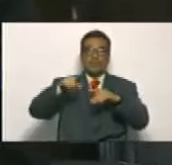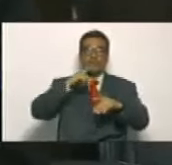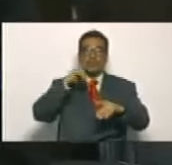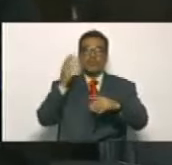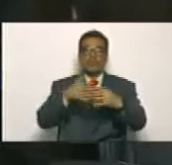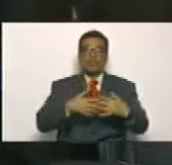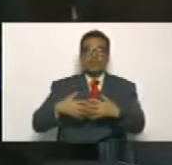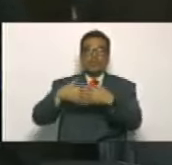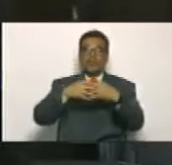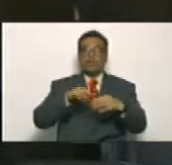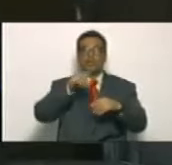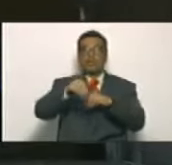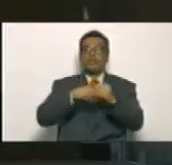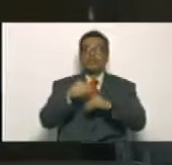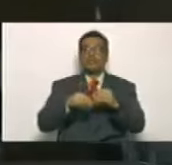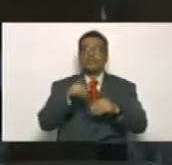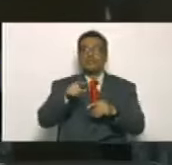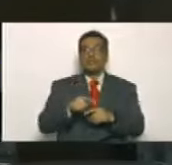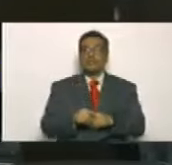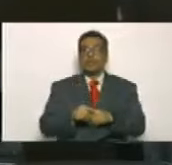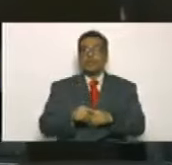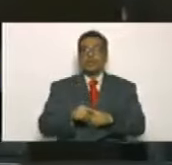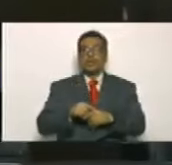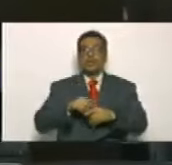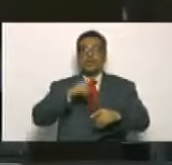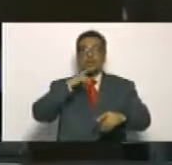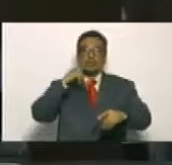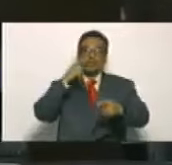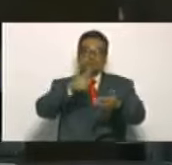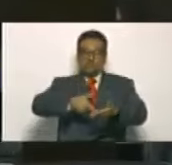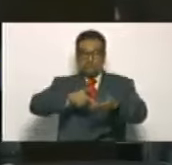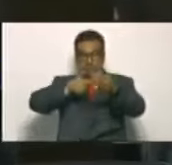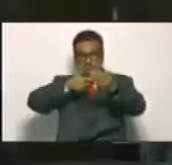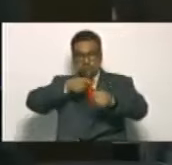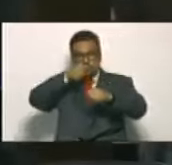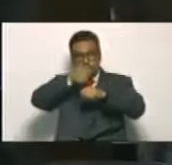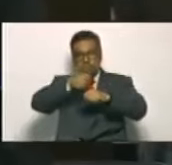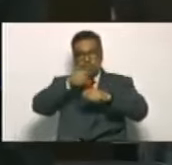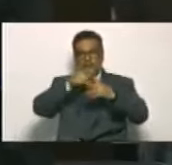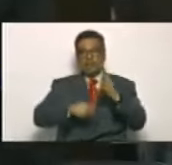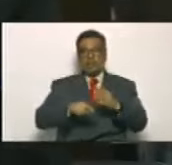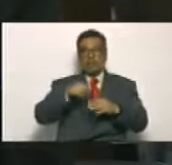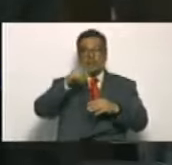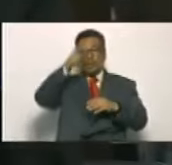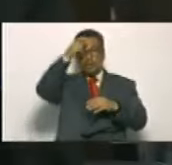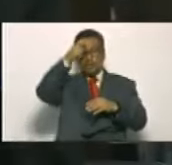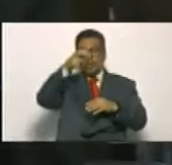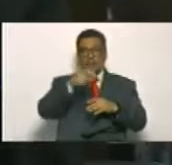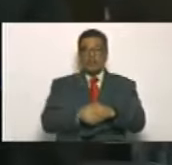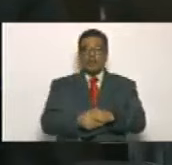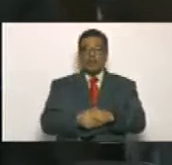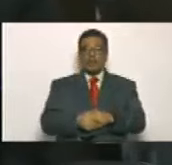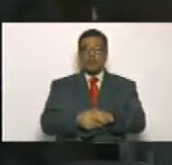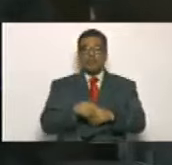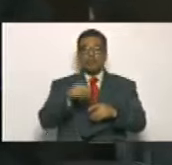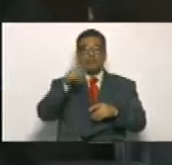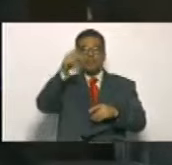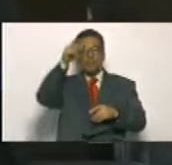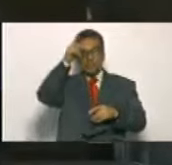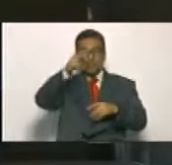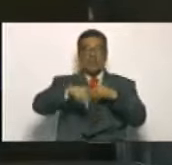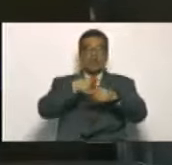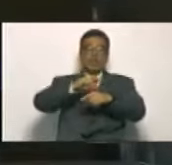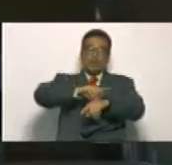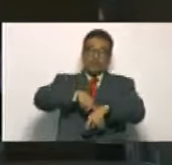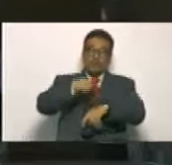oligarquía, por lo cual fue cobardemente fusilado en Tucupido, Estado Guárico, allí donde